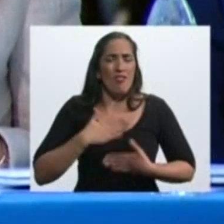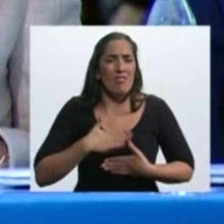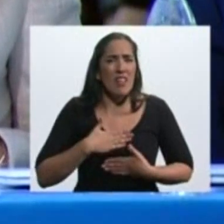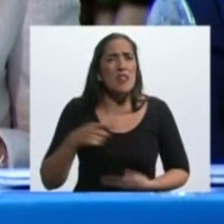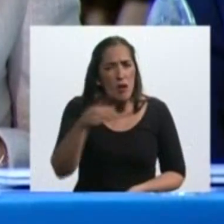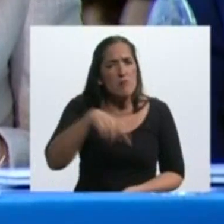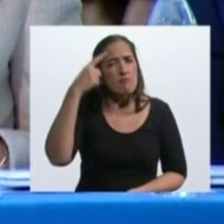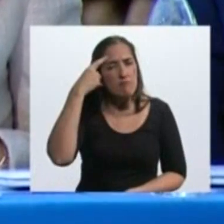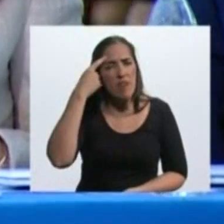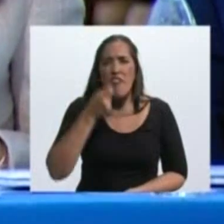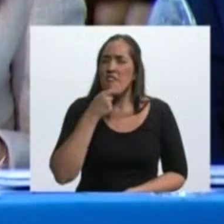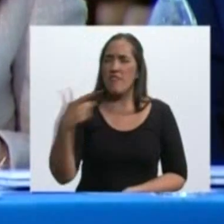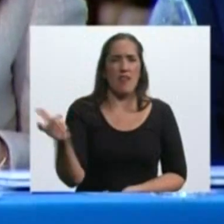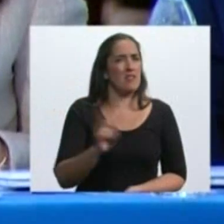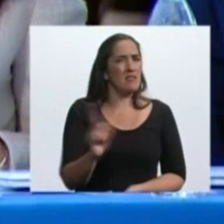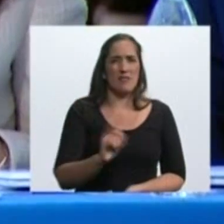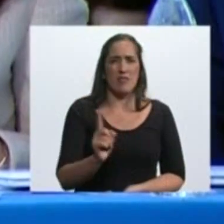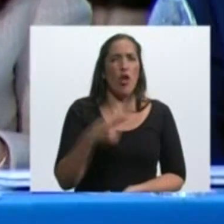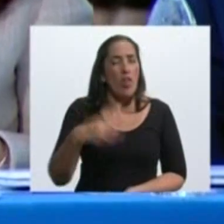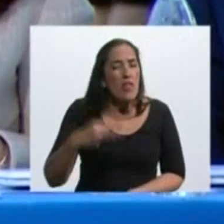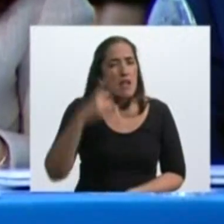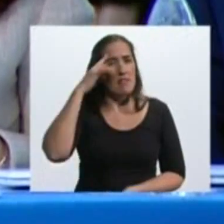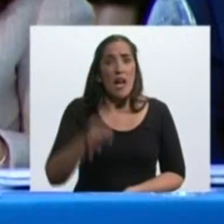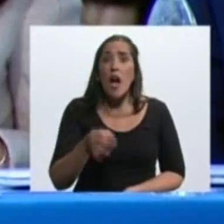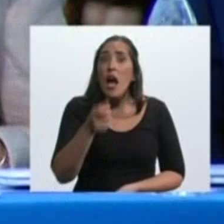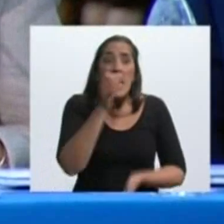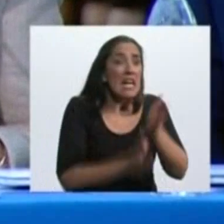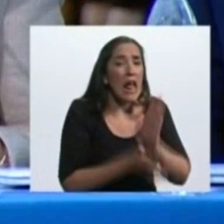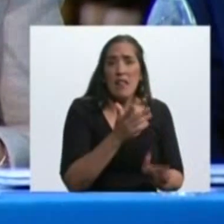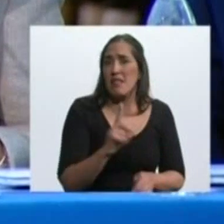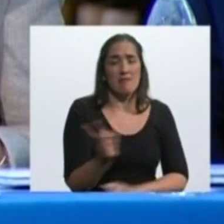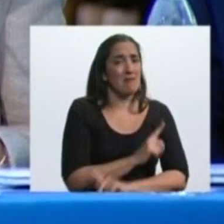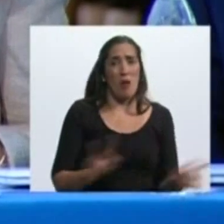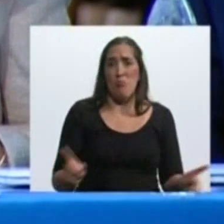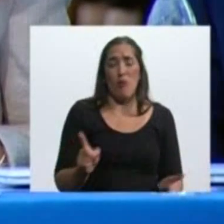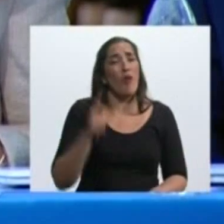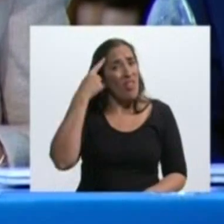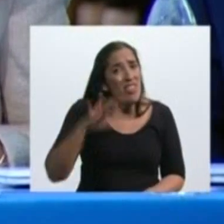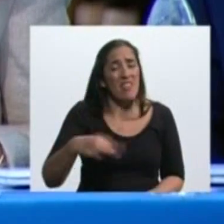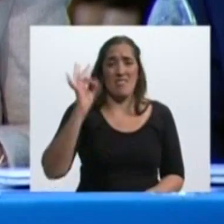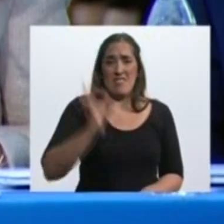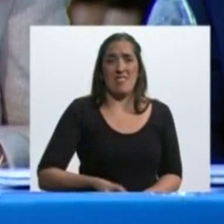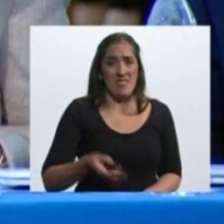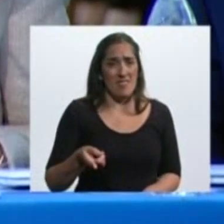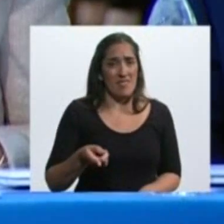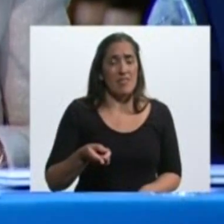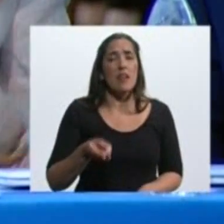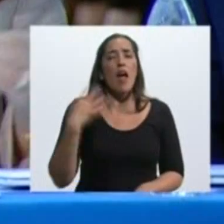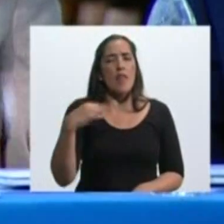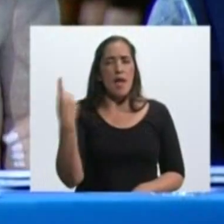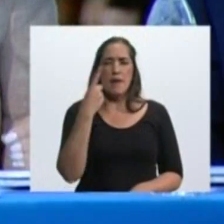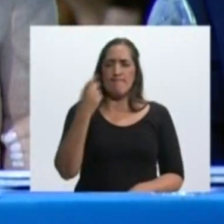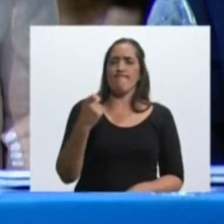son fáciles, sepamos que nada es gratis y sobre todo sepamos distinguir